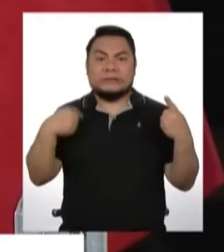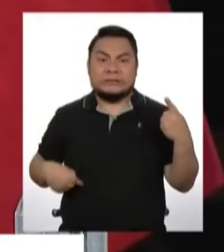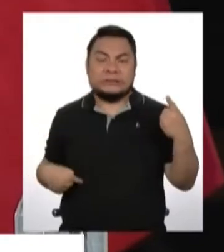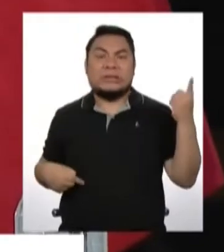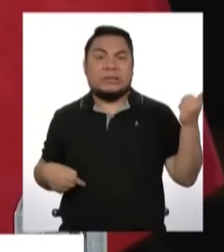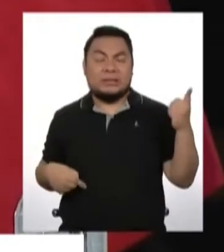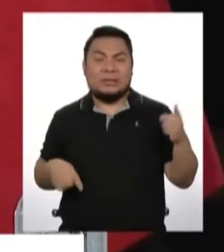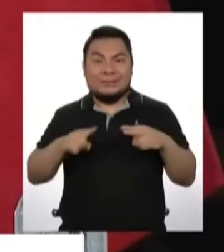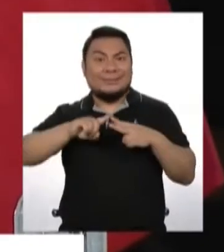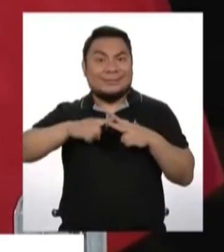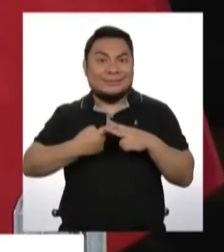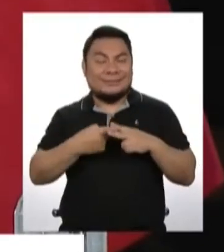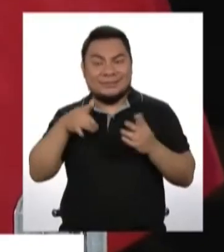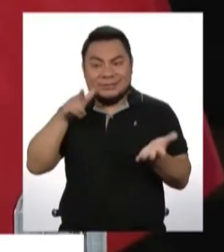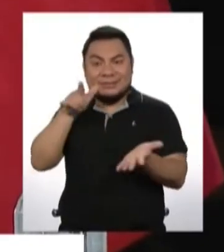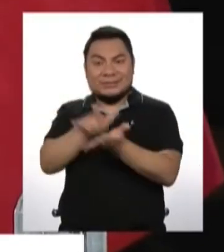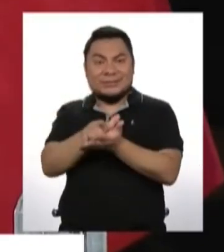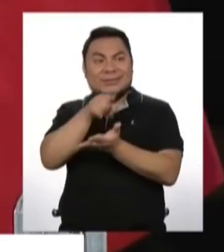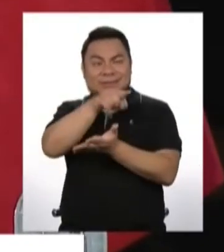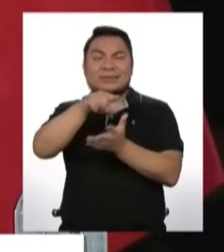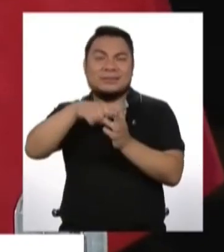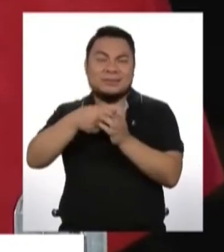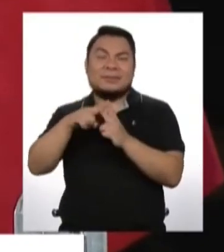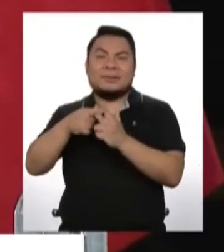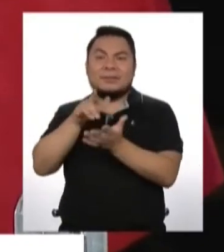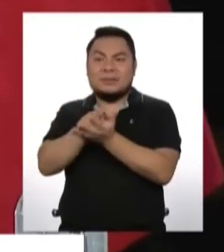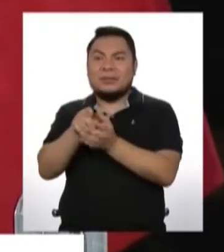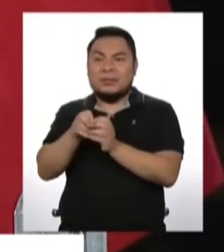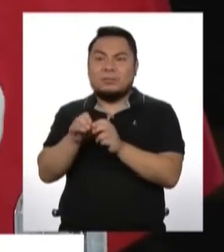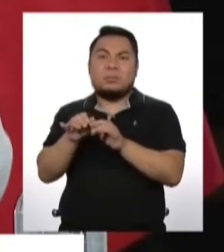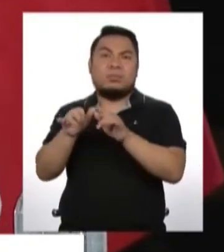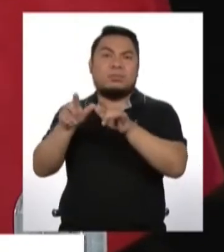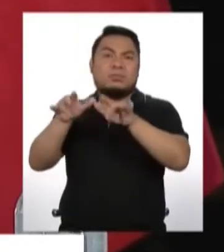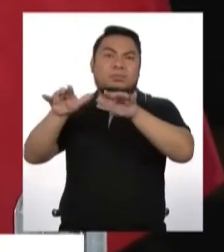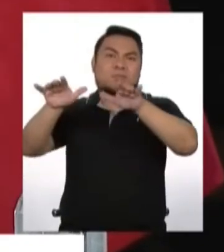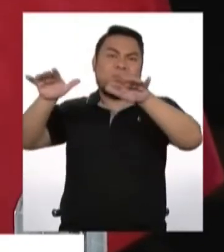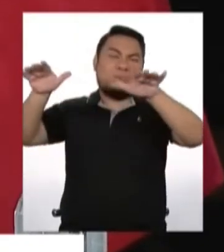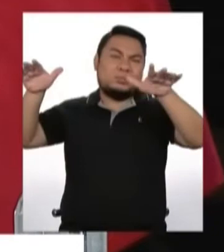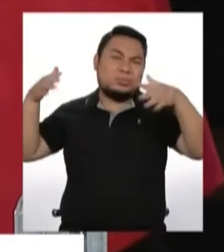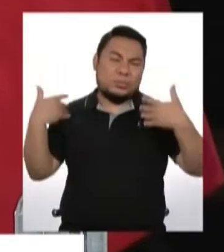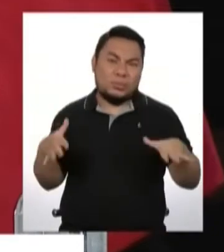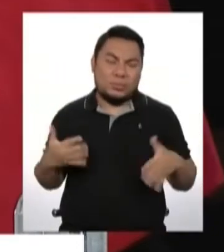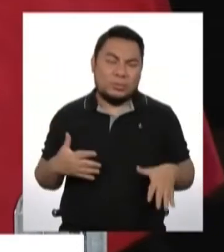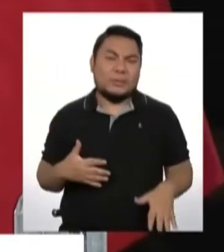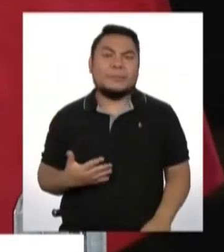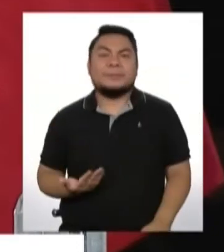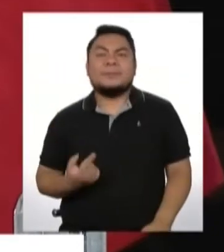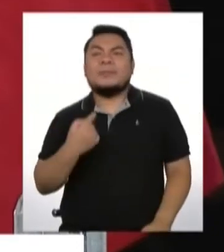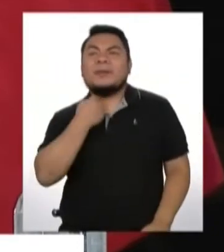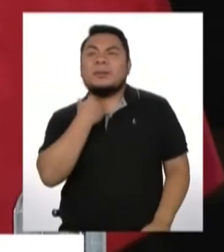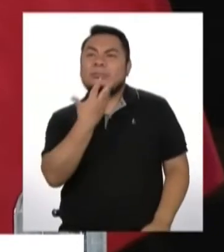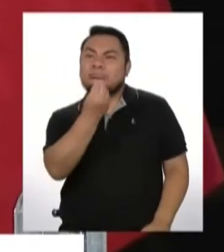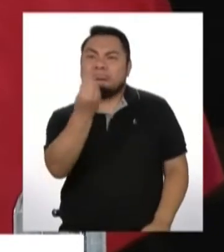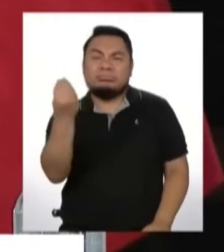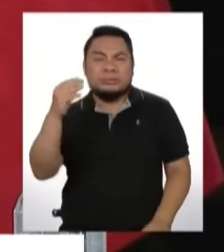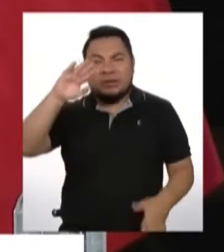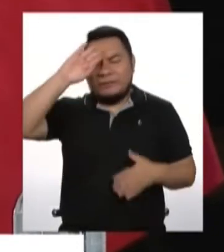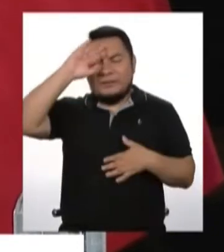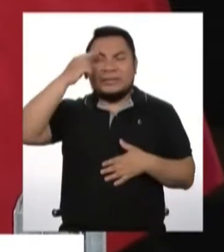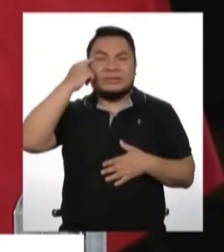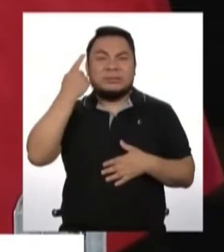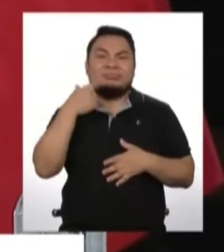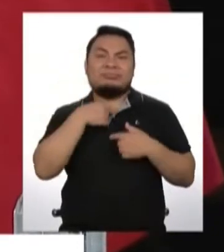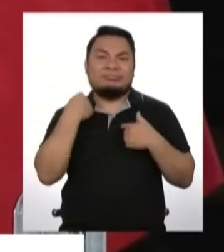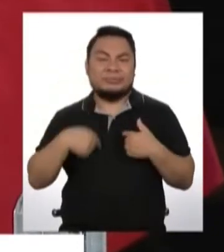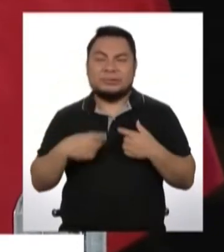inició esta epidemia que luego se tornó en una pandemia, ¿no?, en la medida que fue afectando a todo el